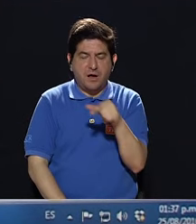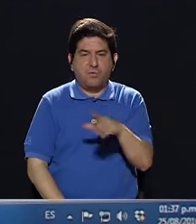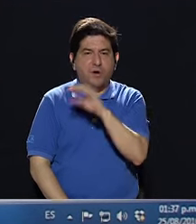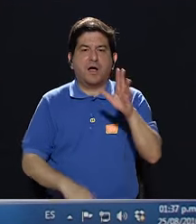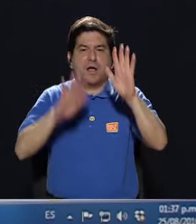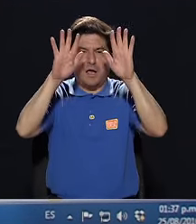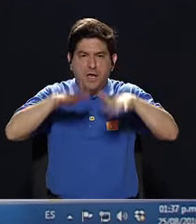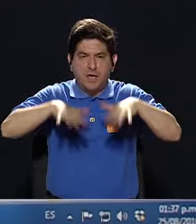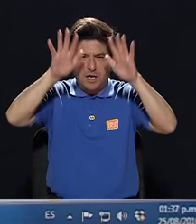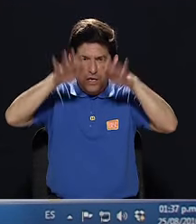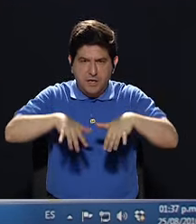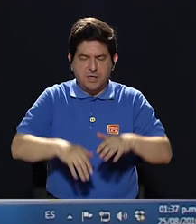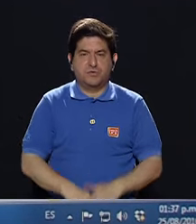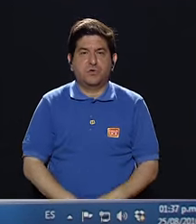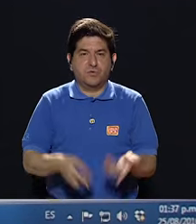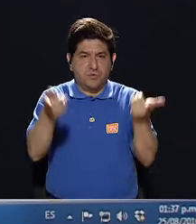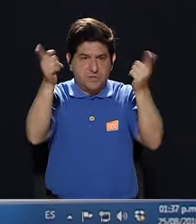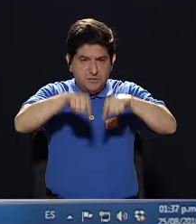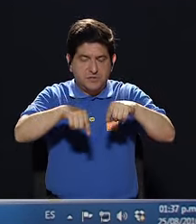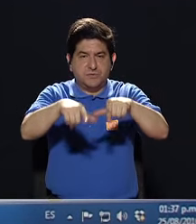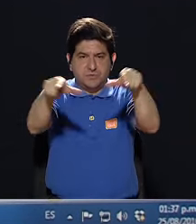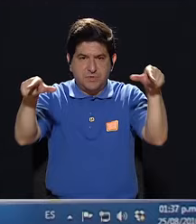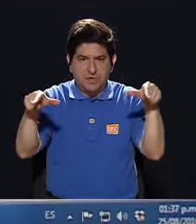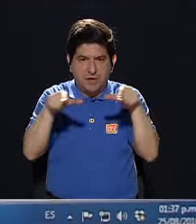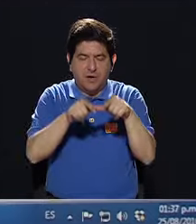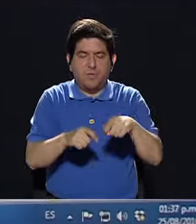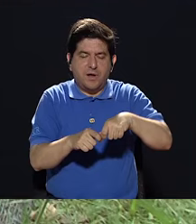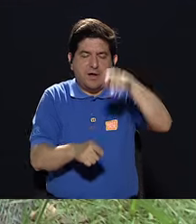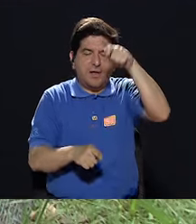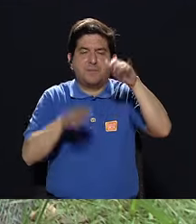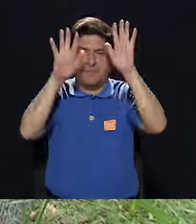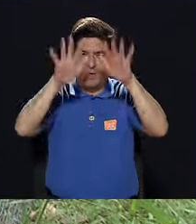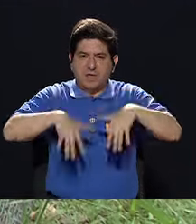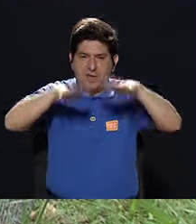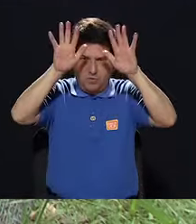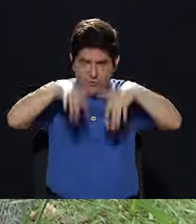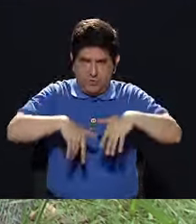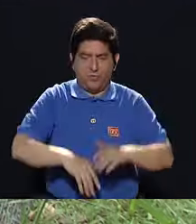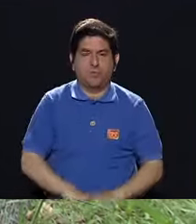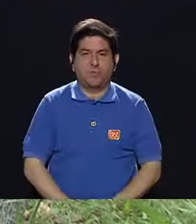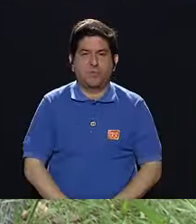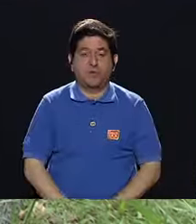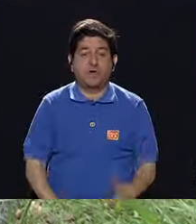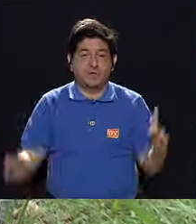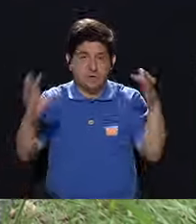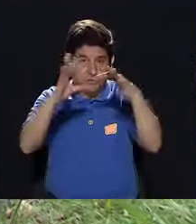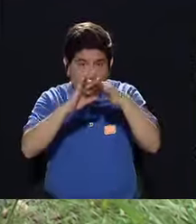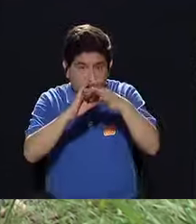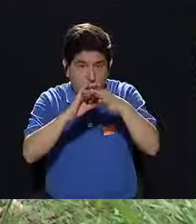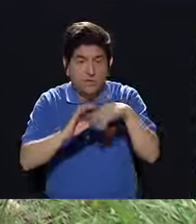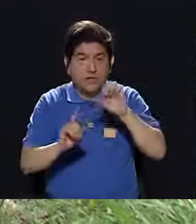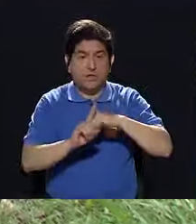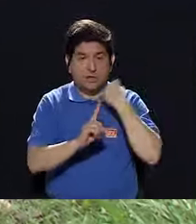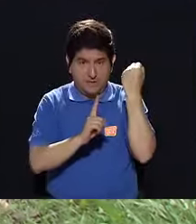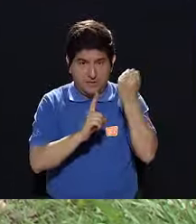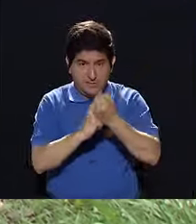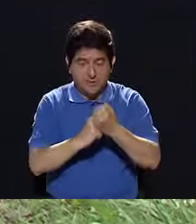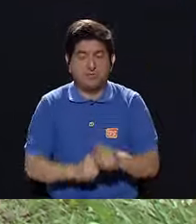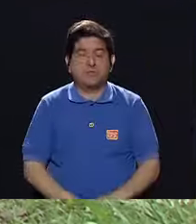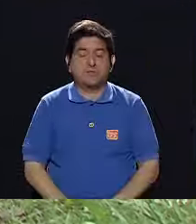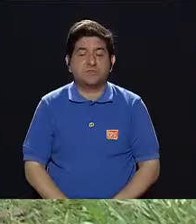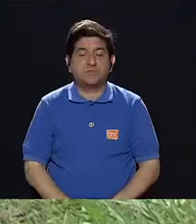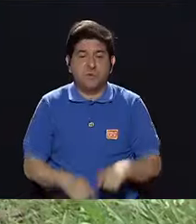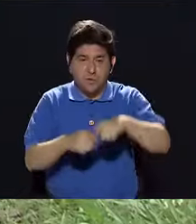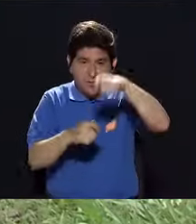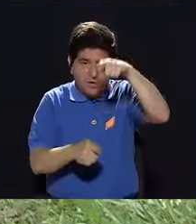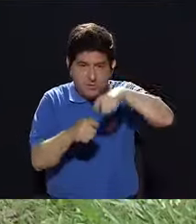tenemos los niveles de agua en el río y la precipitación que se registra en la estación medidora de lluvia que